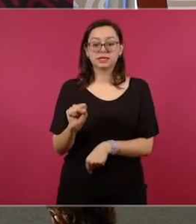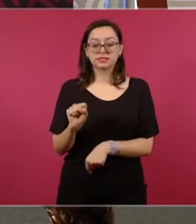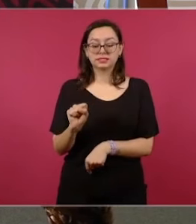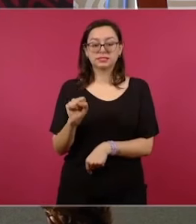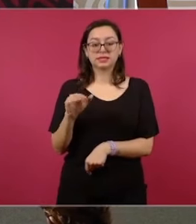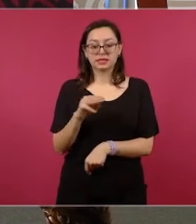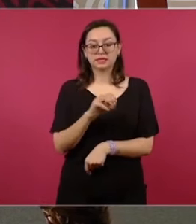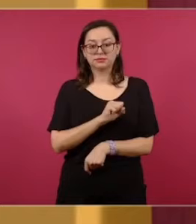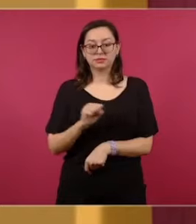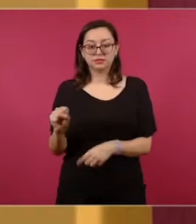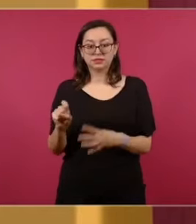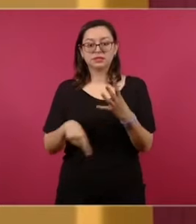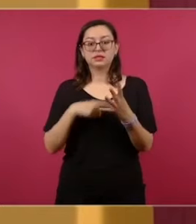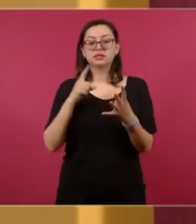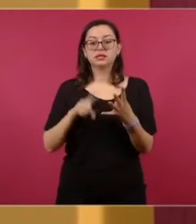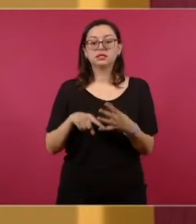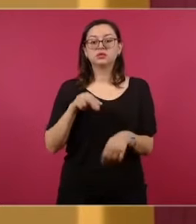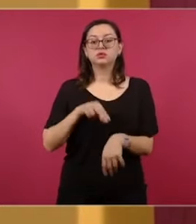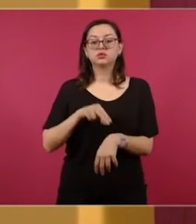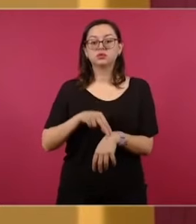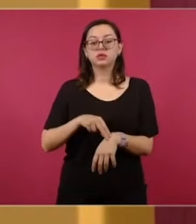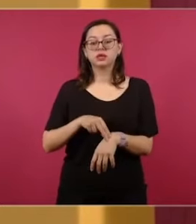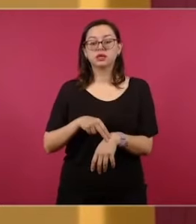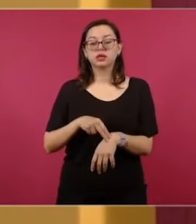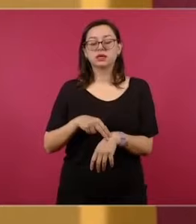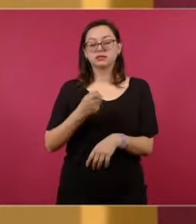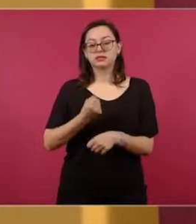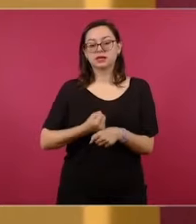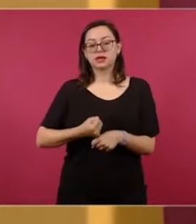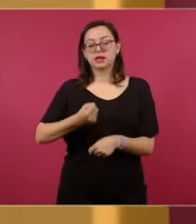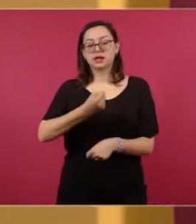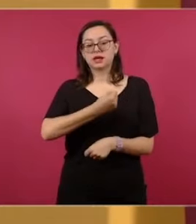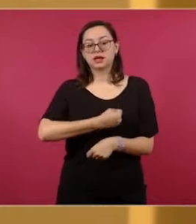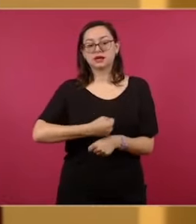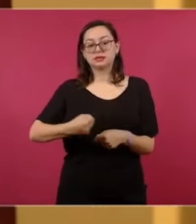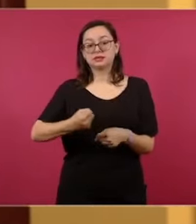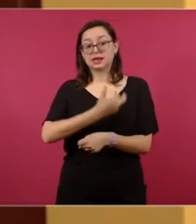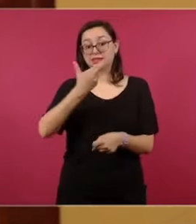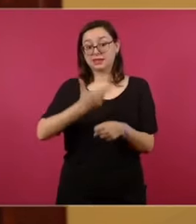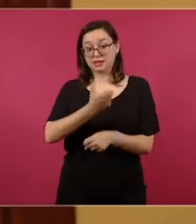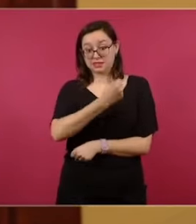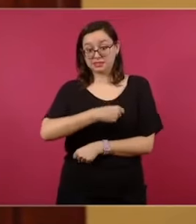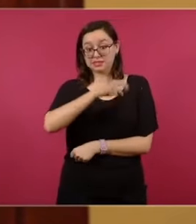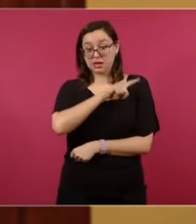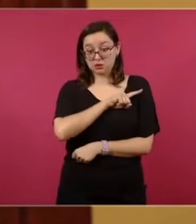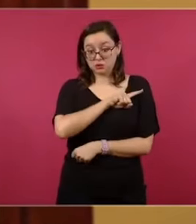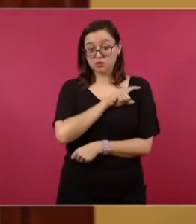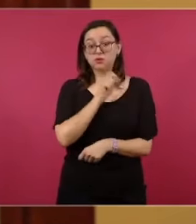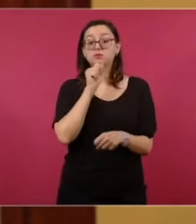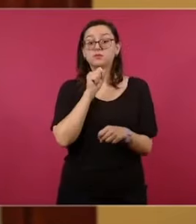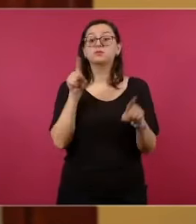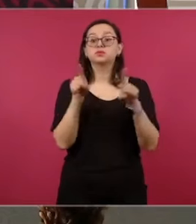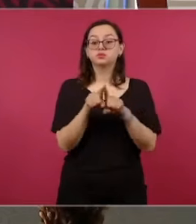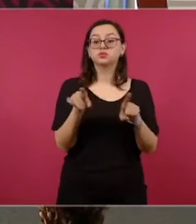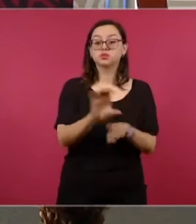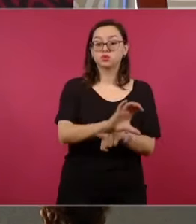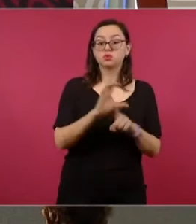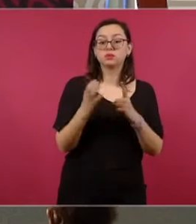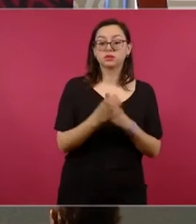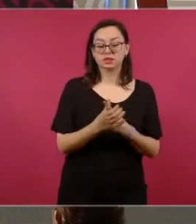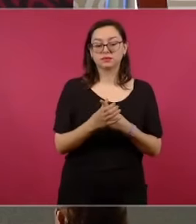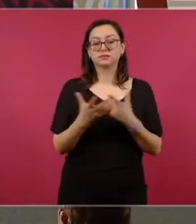de IMSS Bienestar, la doctora Aidey Barres, secretaria de Salud, e Iván Hernández de Bienestar, además de los integrantes del comité. Por